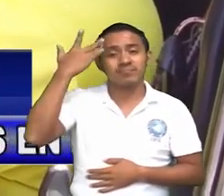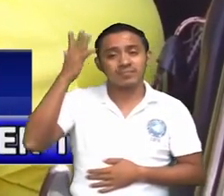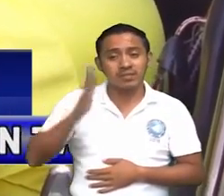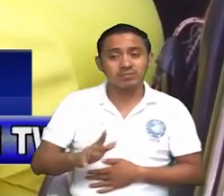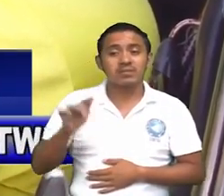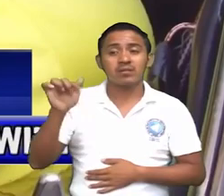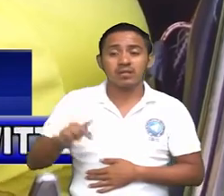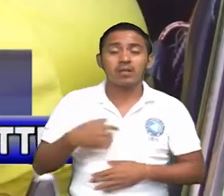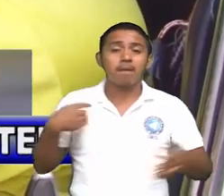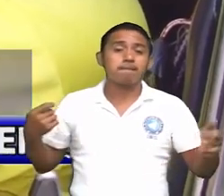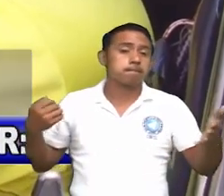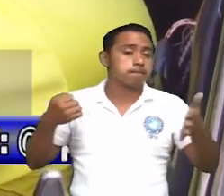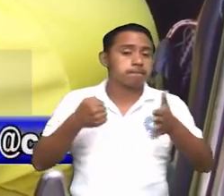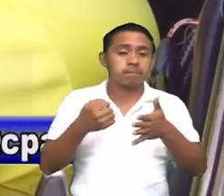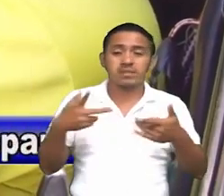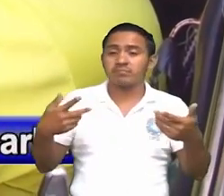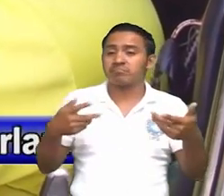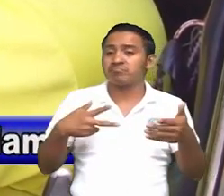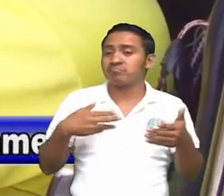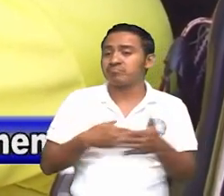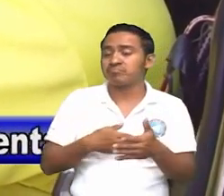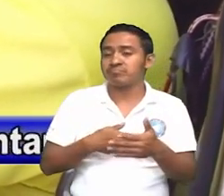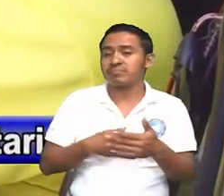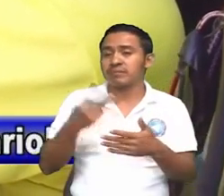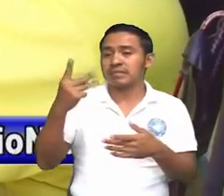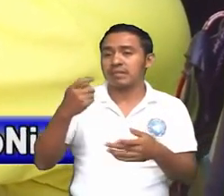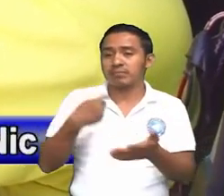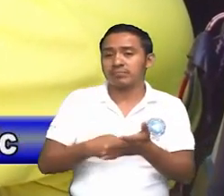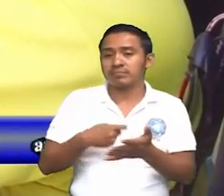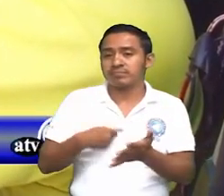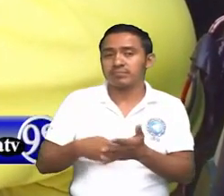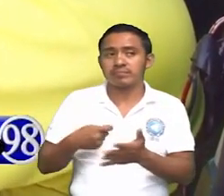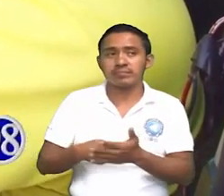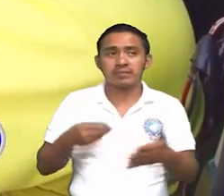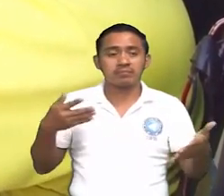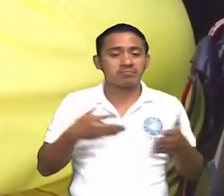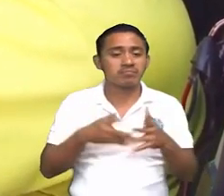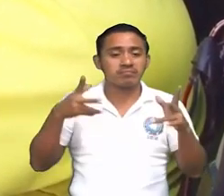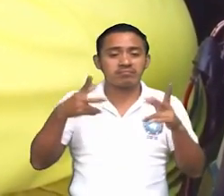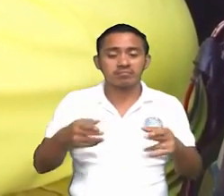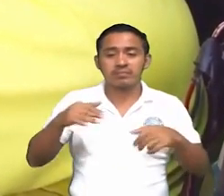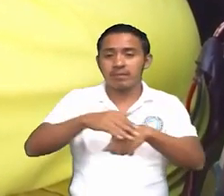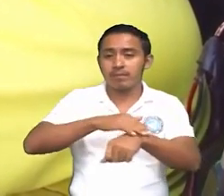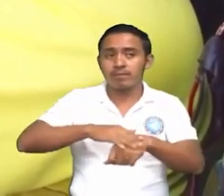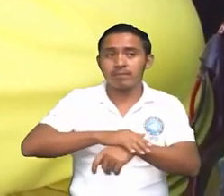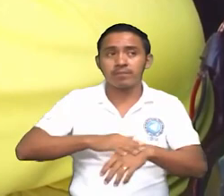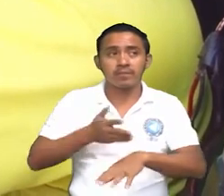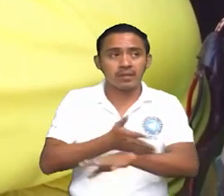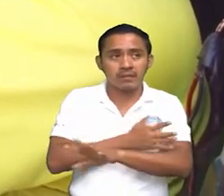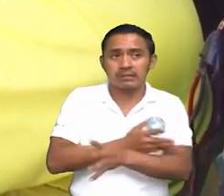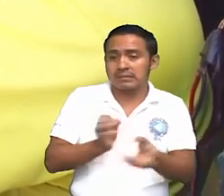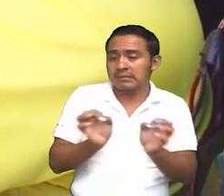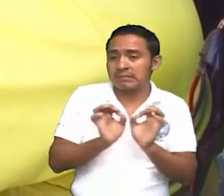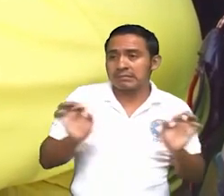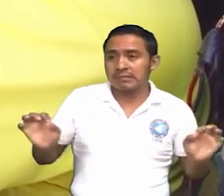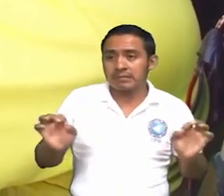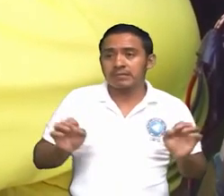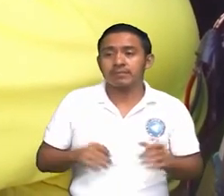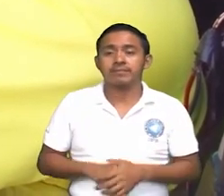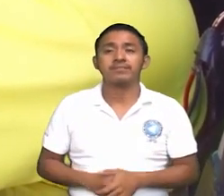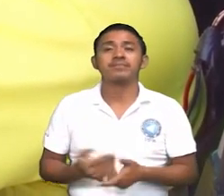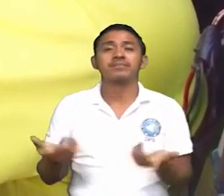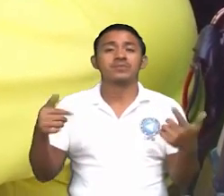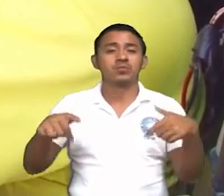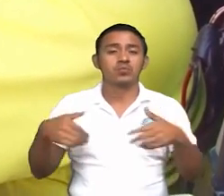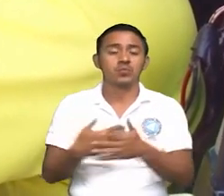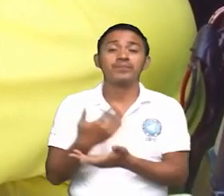día hay una suspensión de licencia, 3 multas acumuladas y hay suspensión de licencia. Y antes no había eso. Entonces,